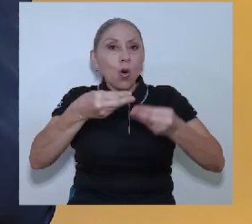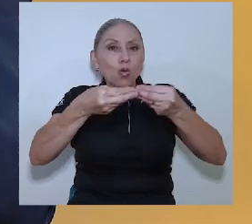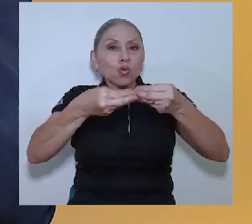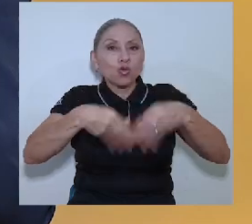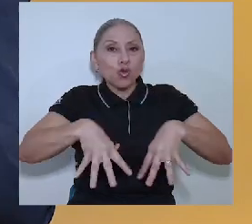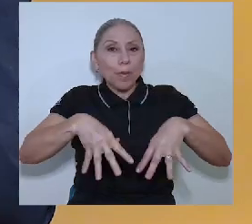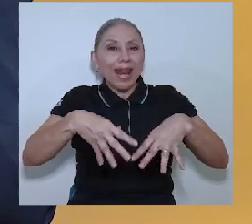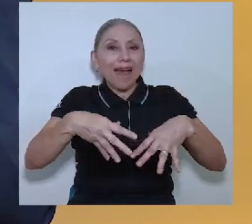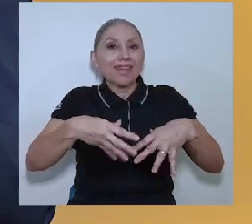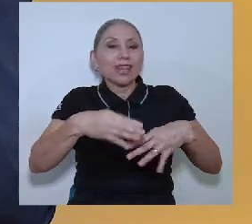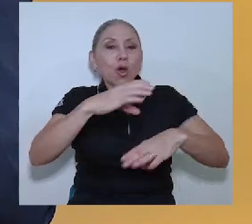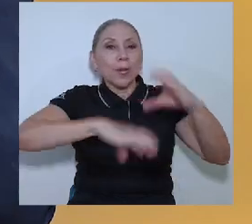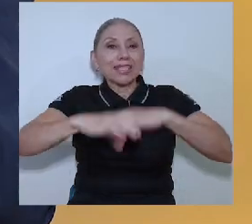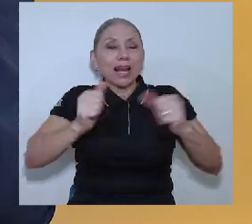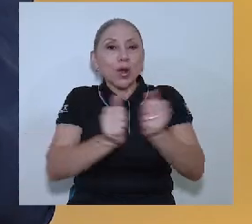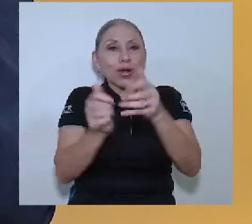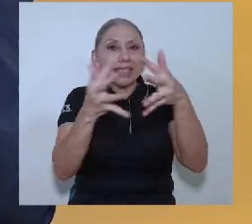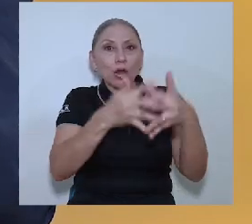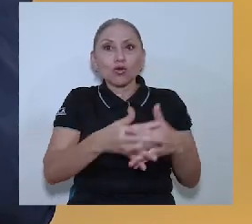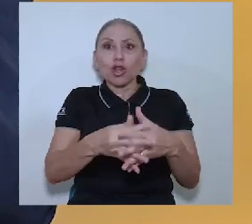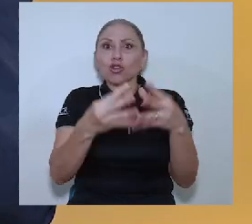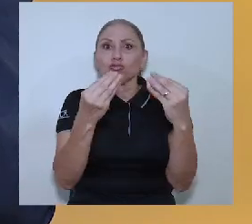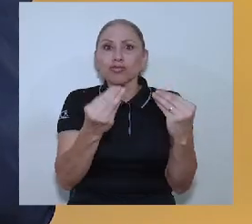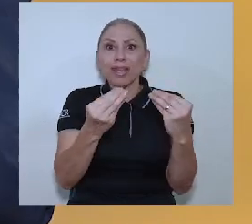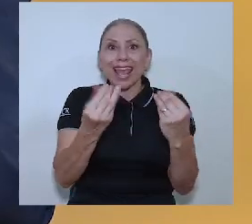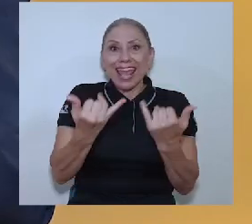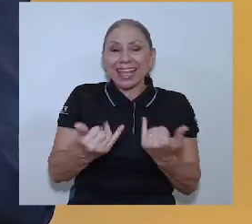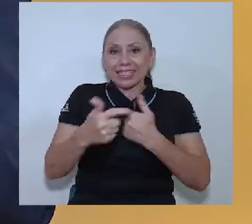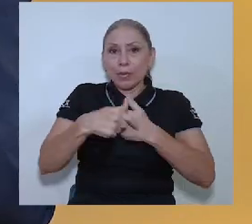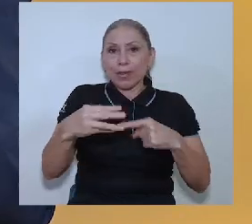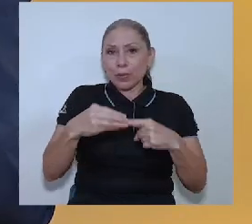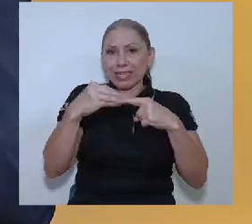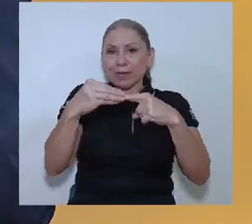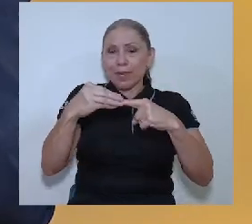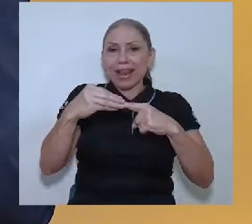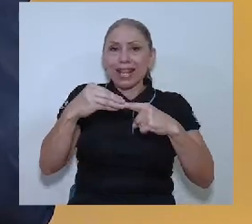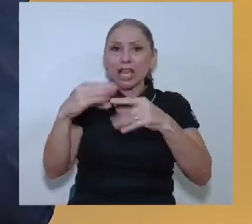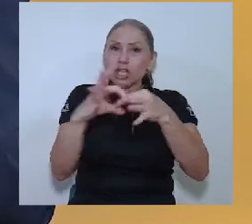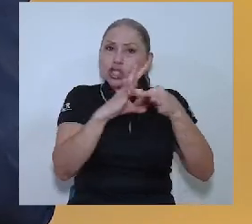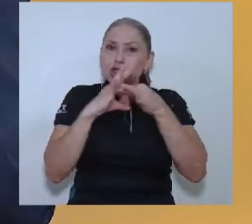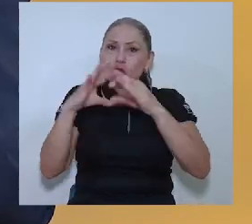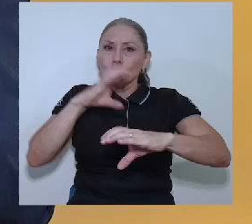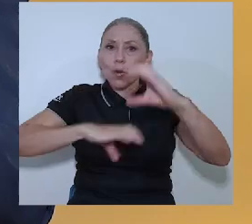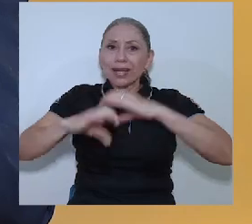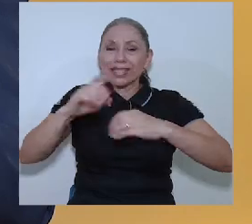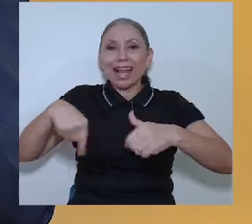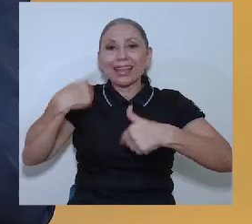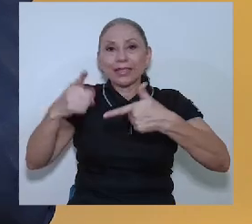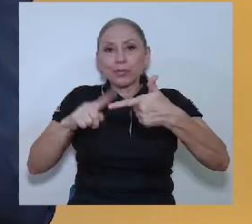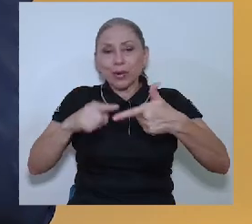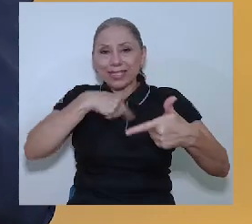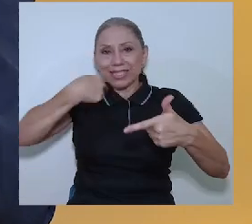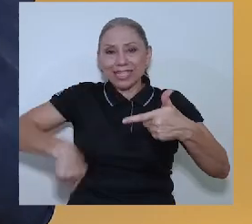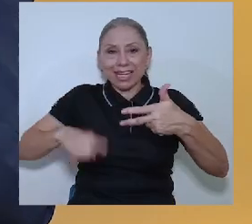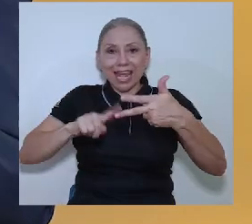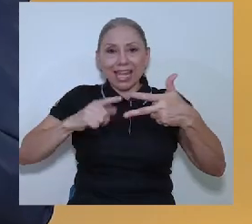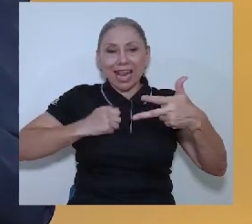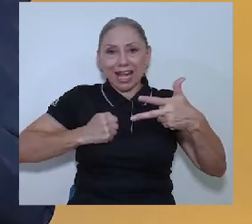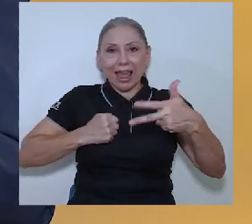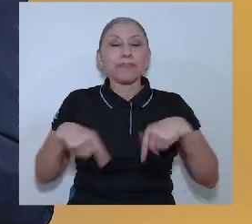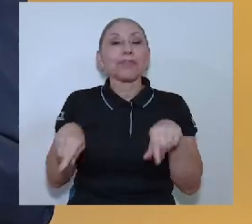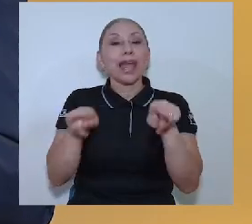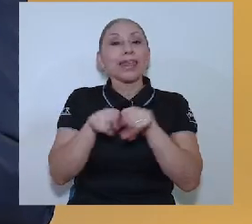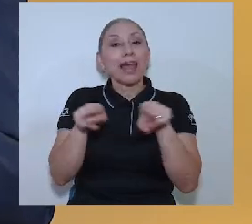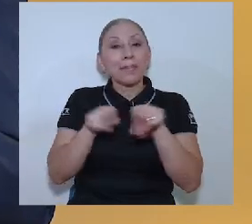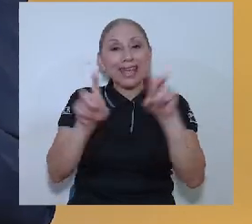Unidos enorme, y en este momento es el principal socio comercial de Estados Unidos, le siguen China y Canadá. Está el tema de